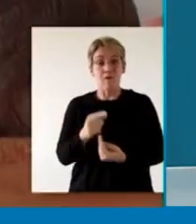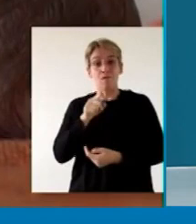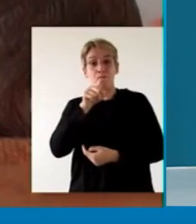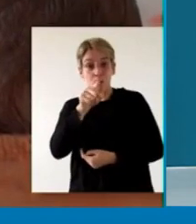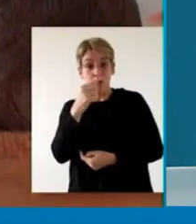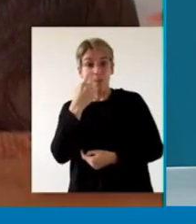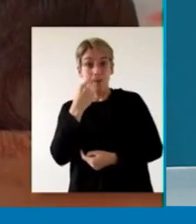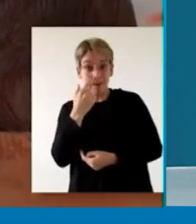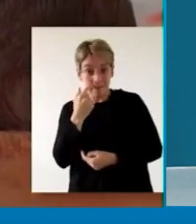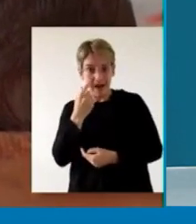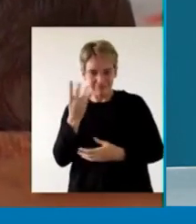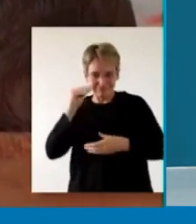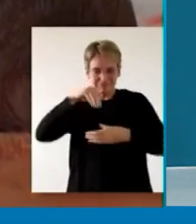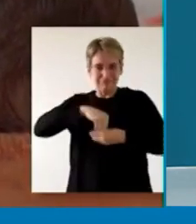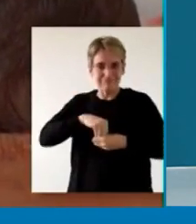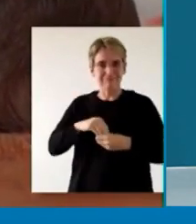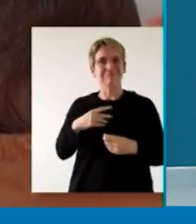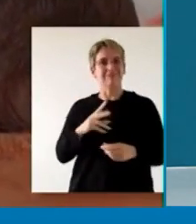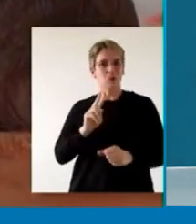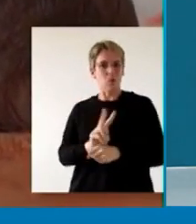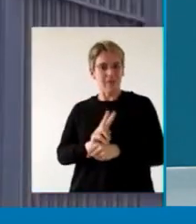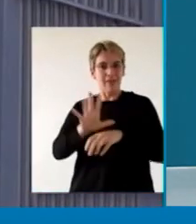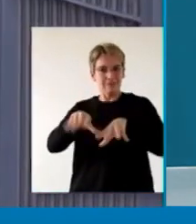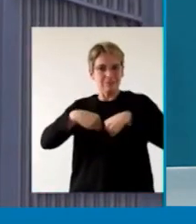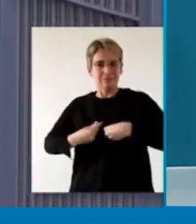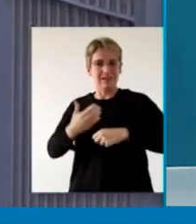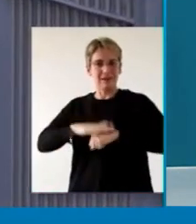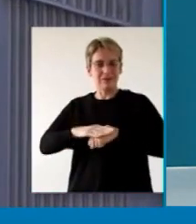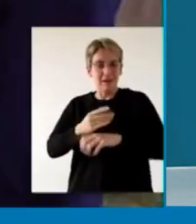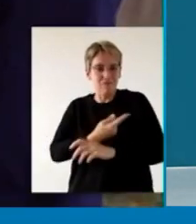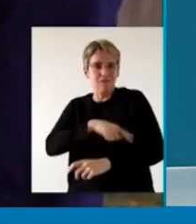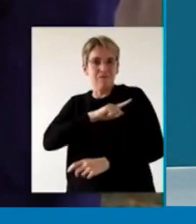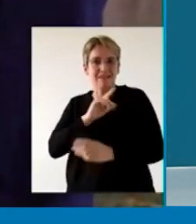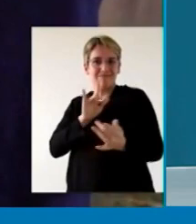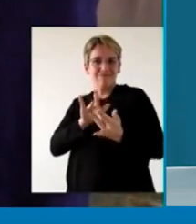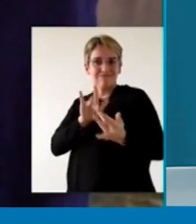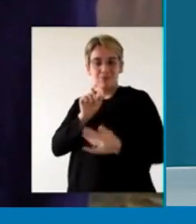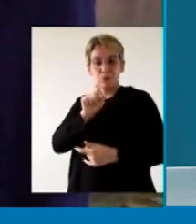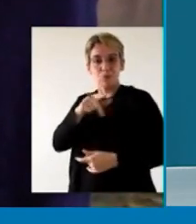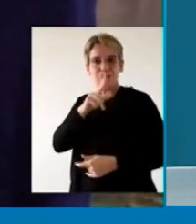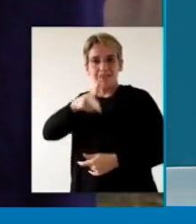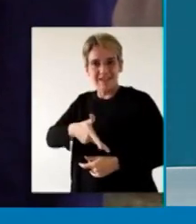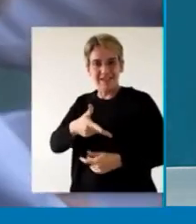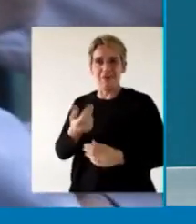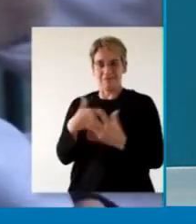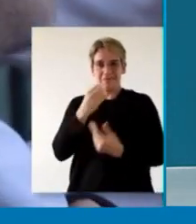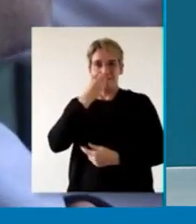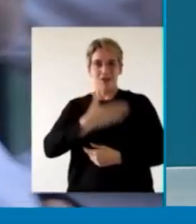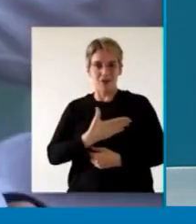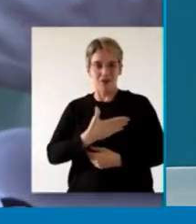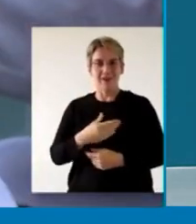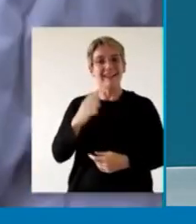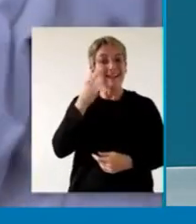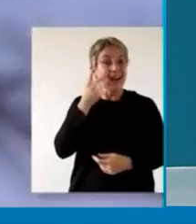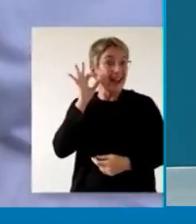el el primer modelo que el país tiene ya más de 35 años pero a través de la ley del sistema de Cuidado se crearon los centros siempre que se